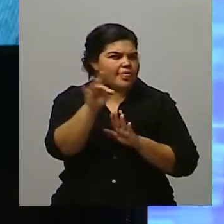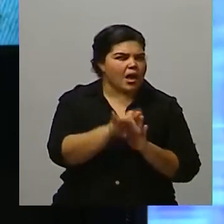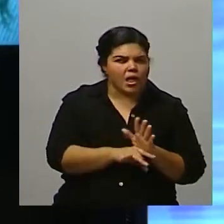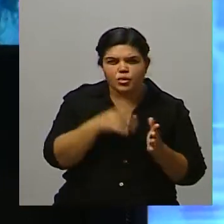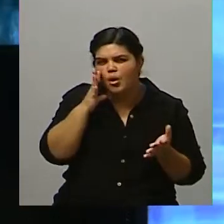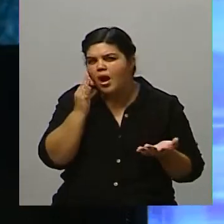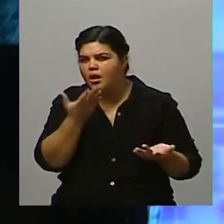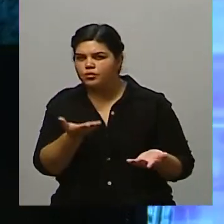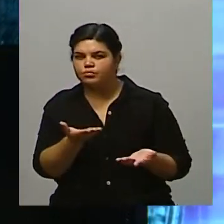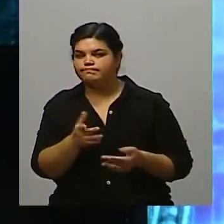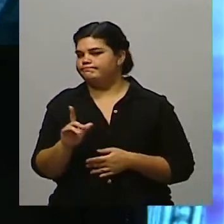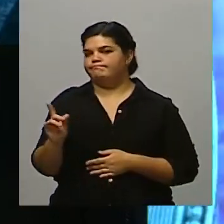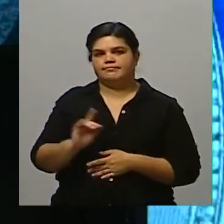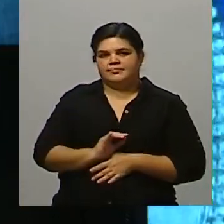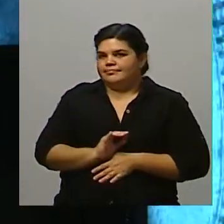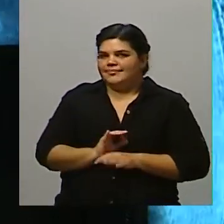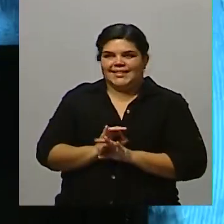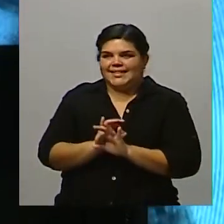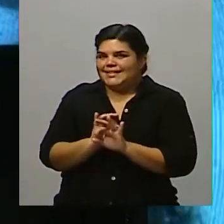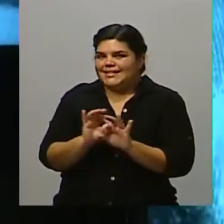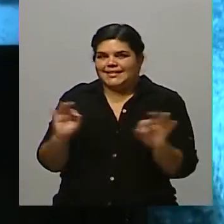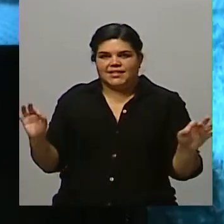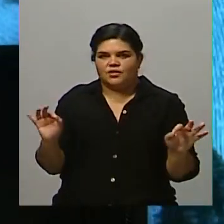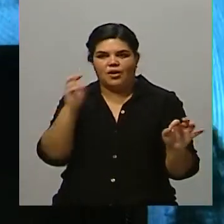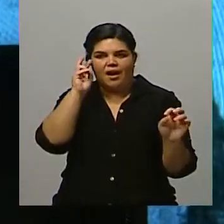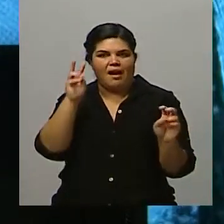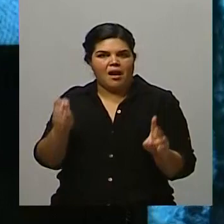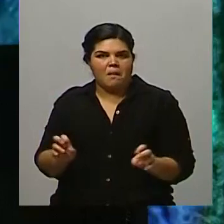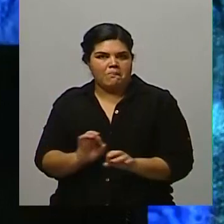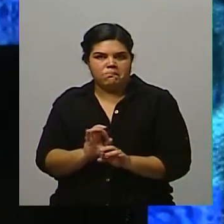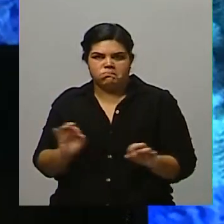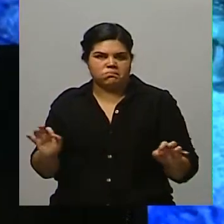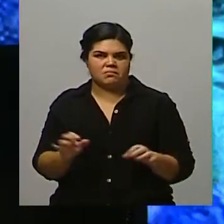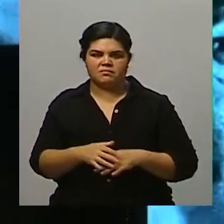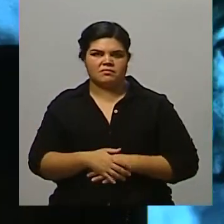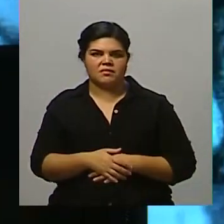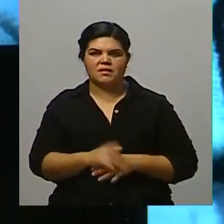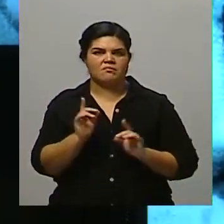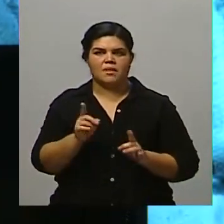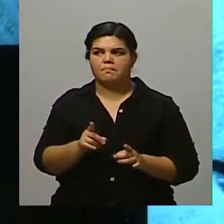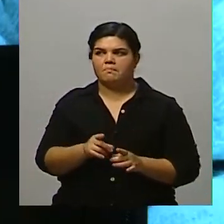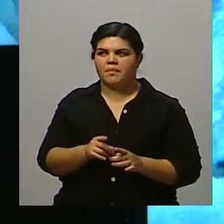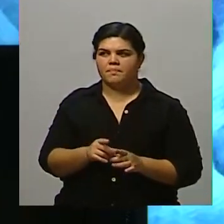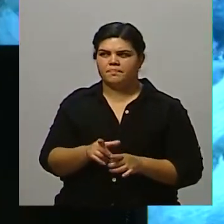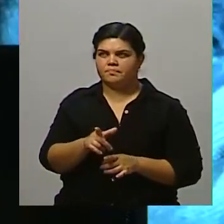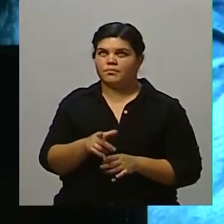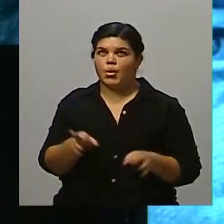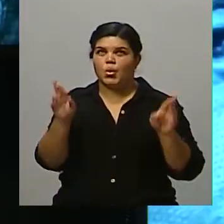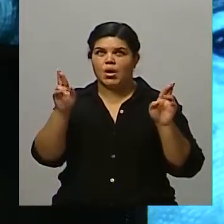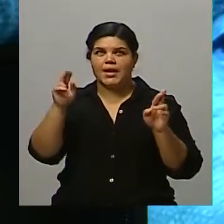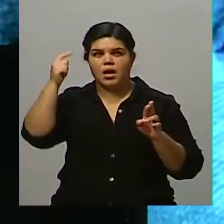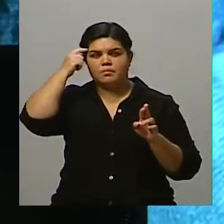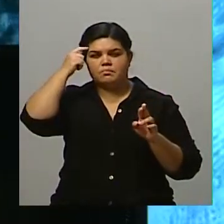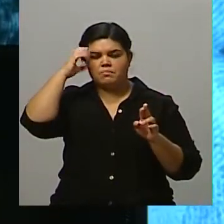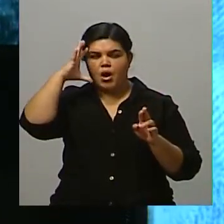O sea, no hay ningún proyecto que se esté ejecutando bajo esa modalidad. Espero no me esté fallando la memoria en este momento, pero sí,